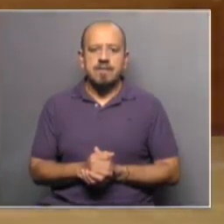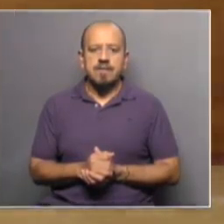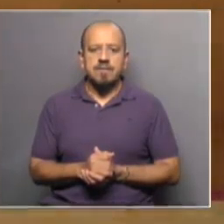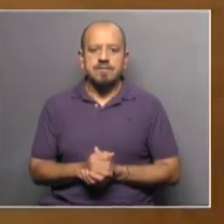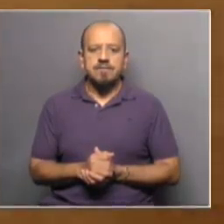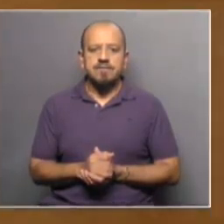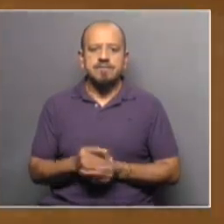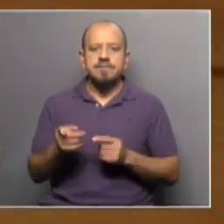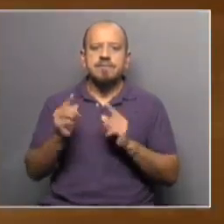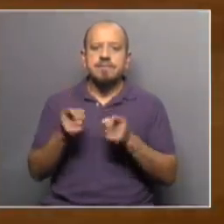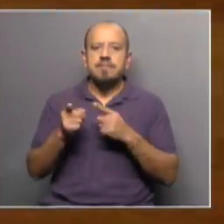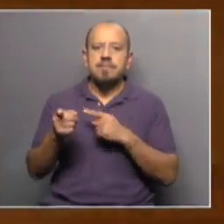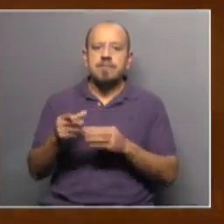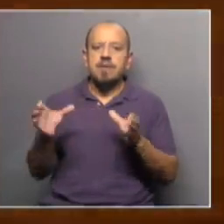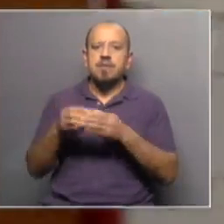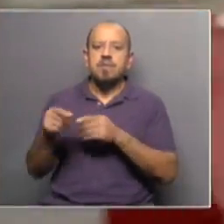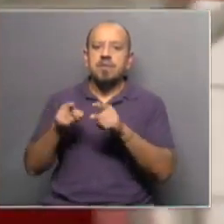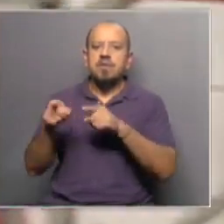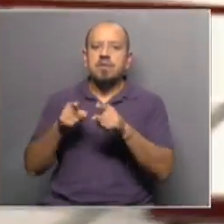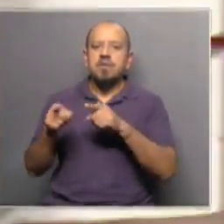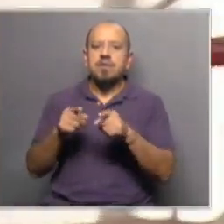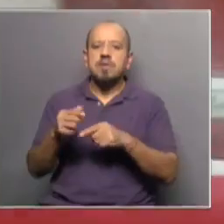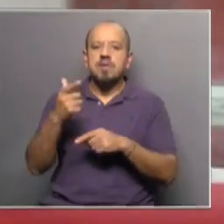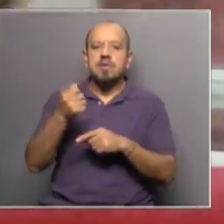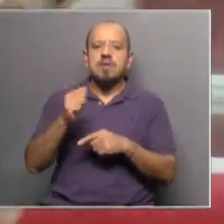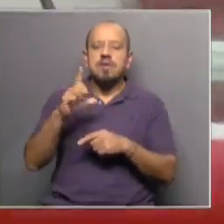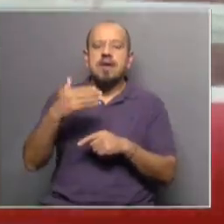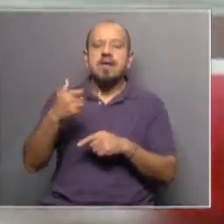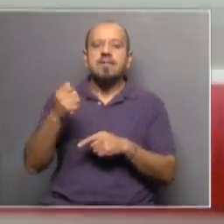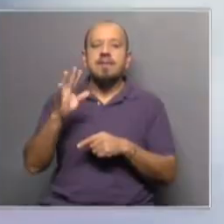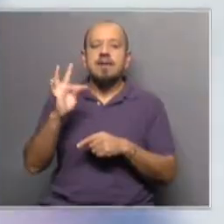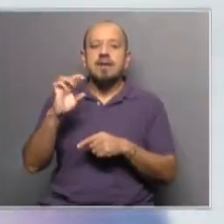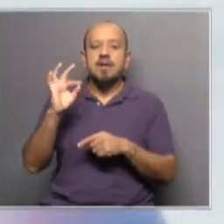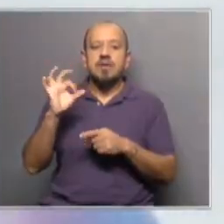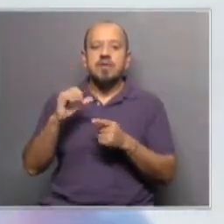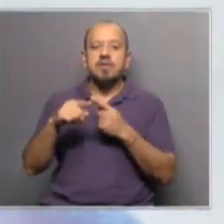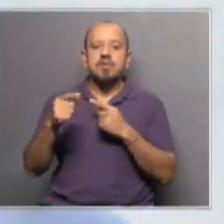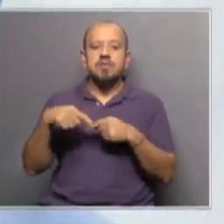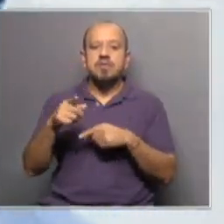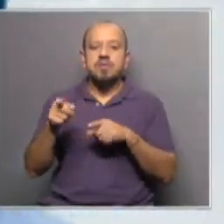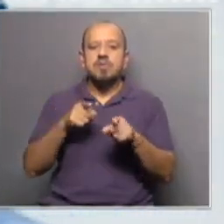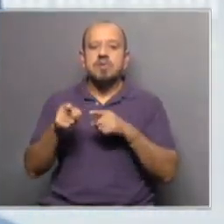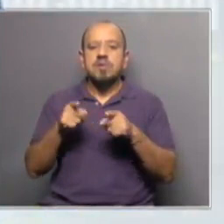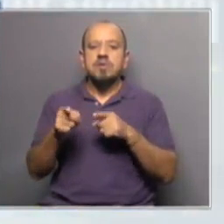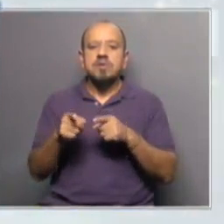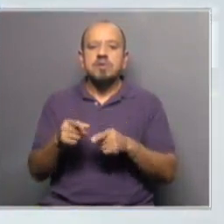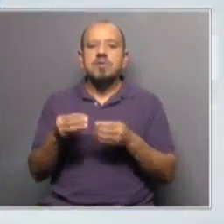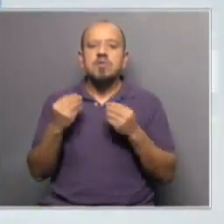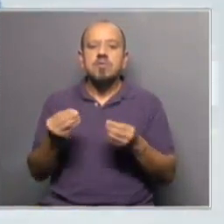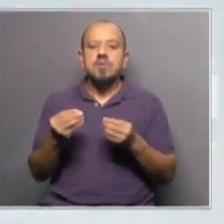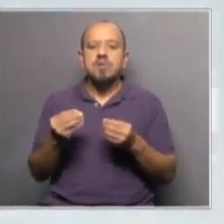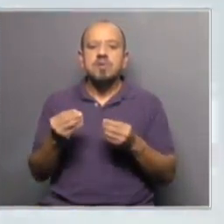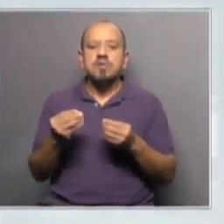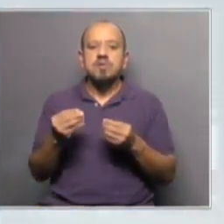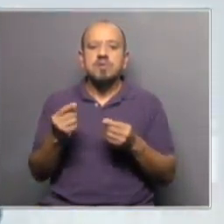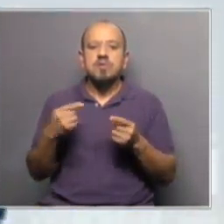Además, estás en el cuerpo técnico de Albatros, sos la entrenadora física. ¿Cómo es estar en un lugar